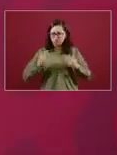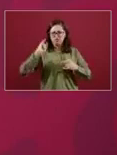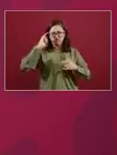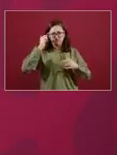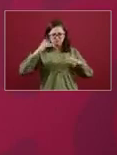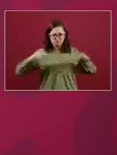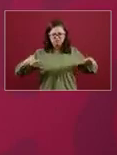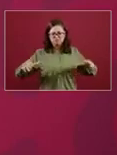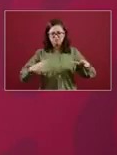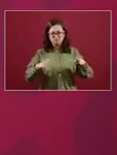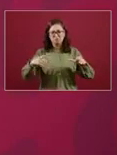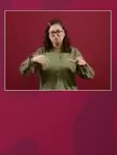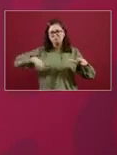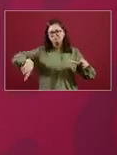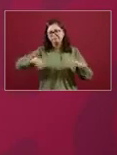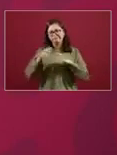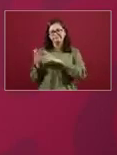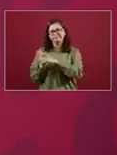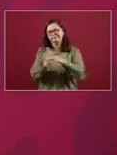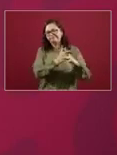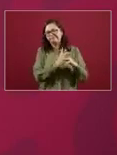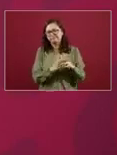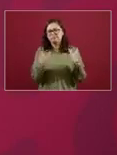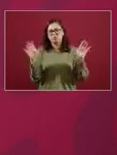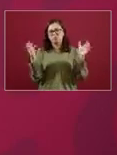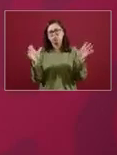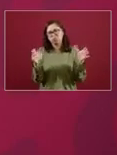de cómo se diezmó la población